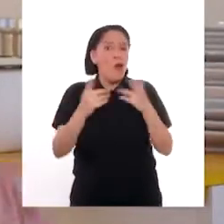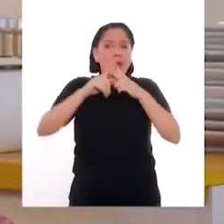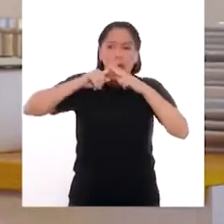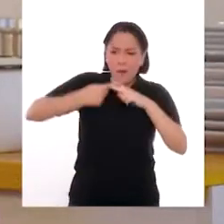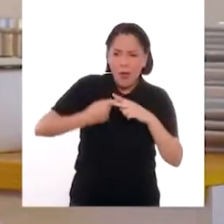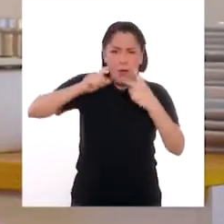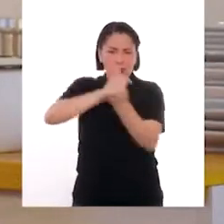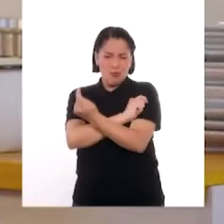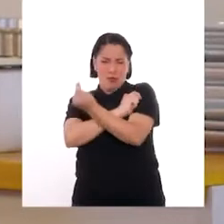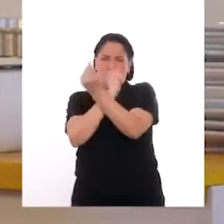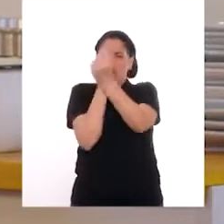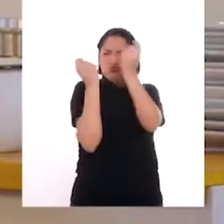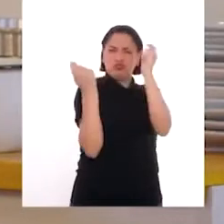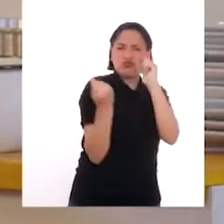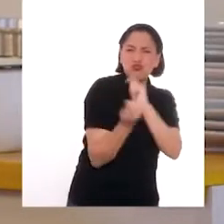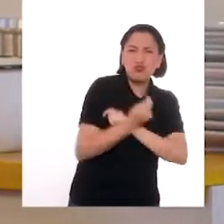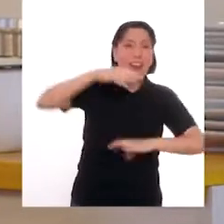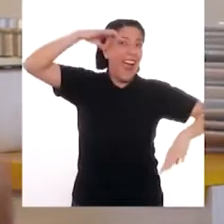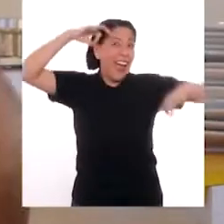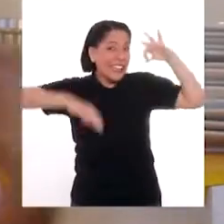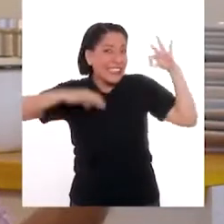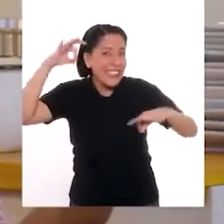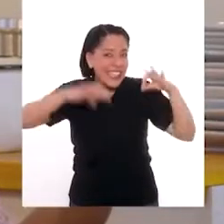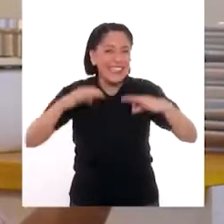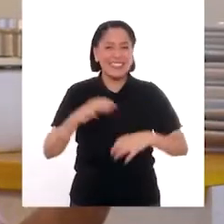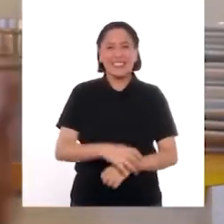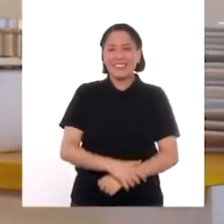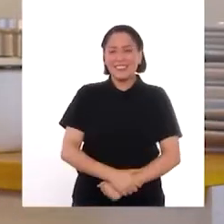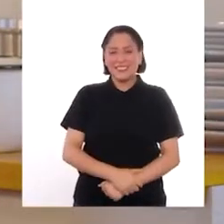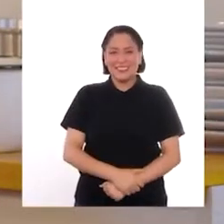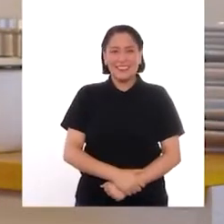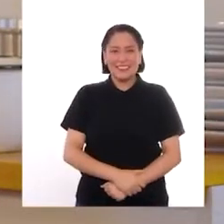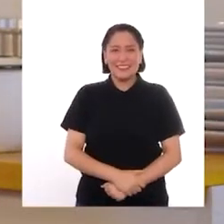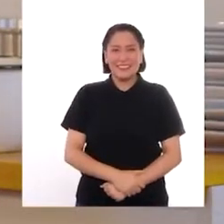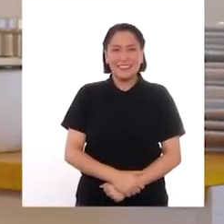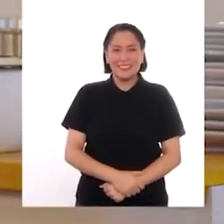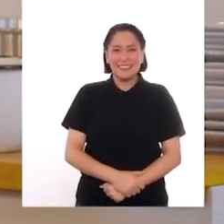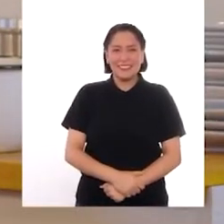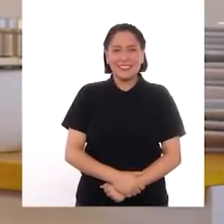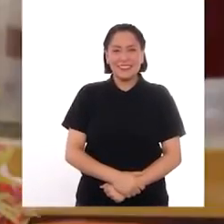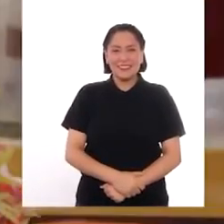de transformarla en una obra de teatro.